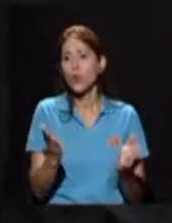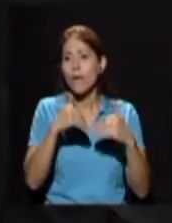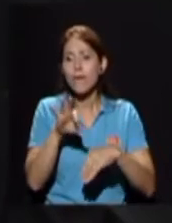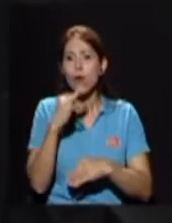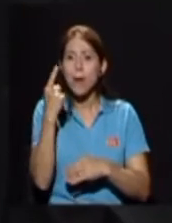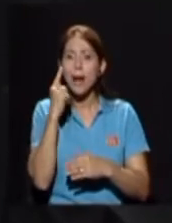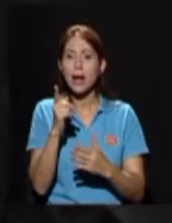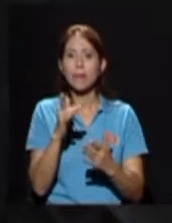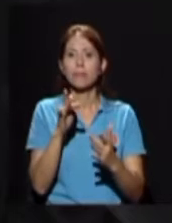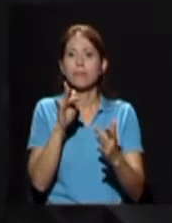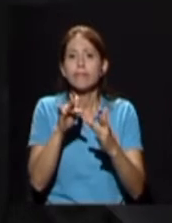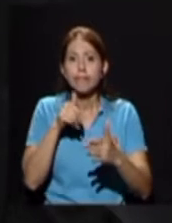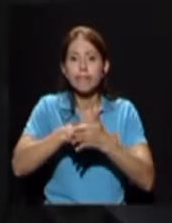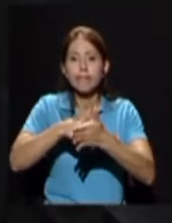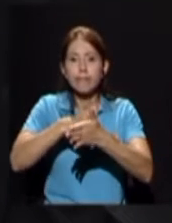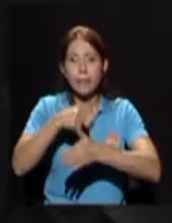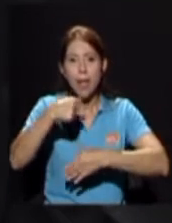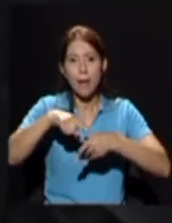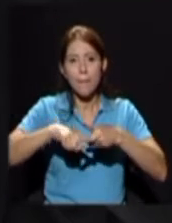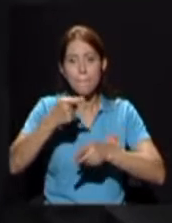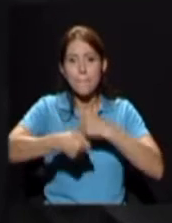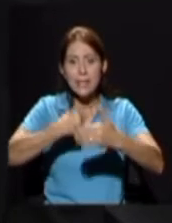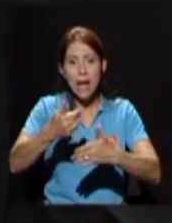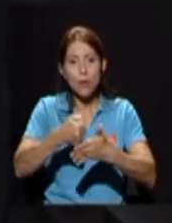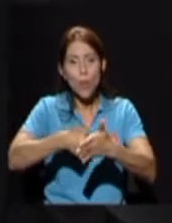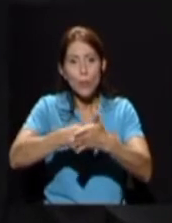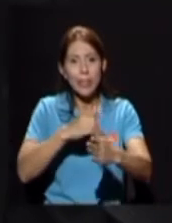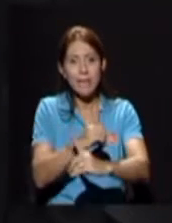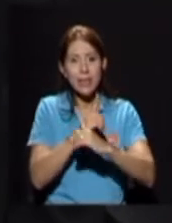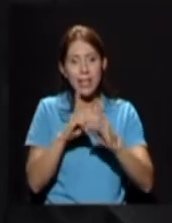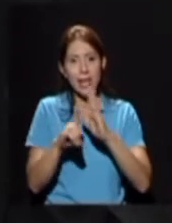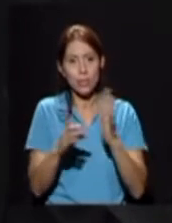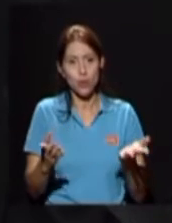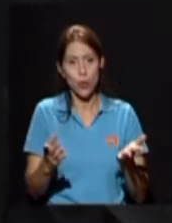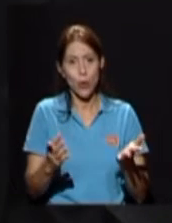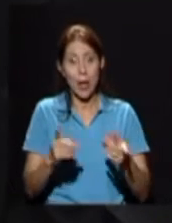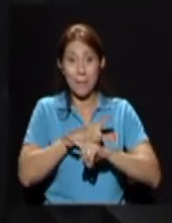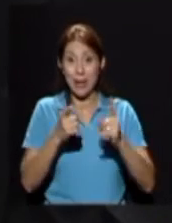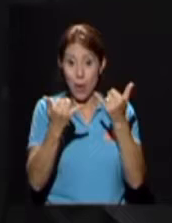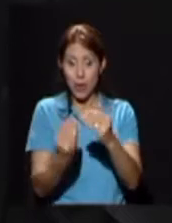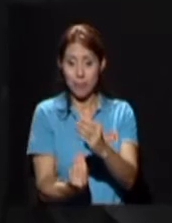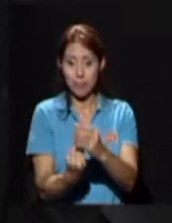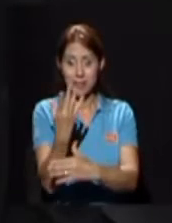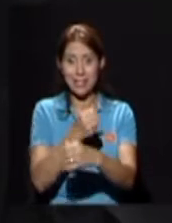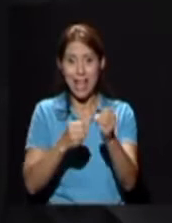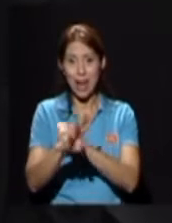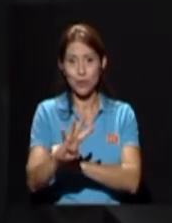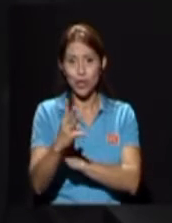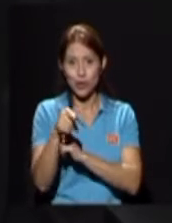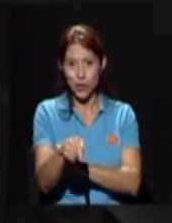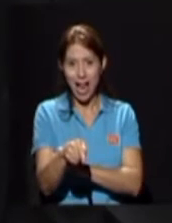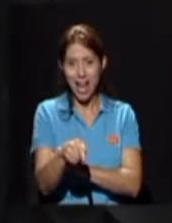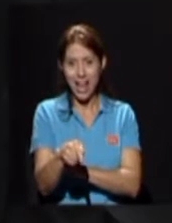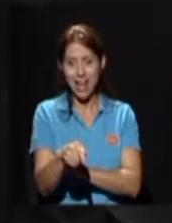para tramitar, digamos, la tutela de este derecho. Y la apertura con la Sala Constitucional, igual que en muchas otras